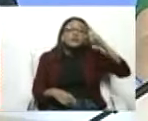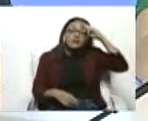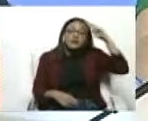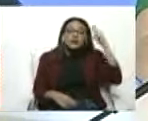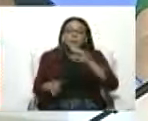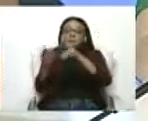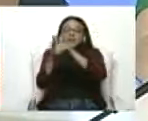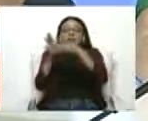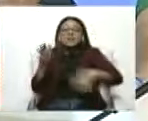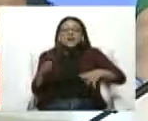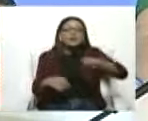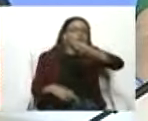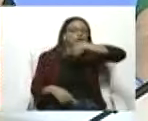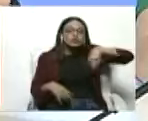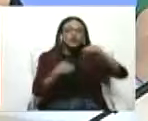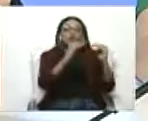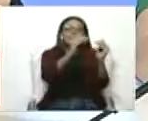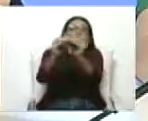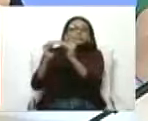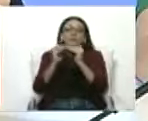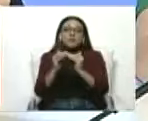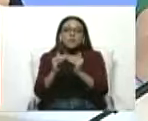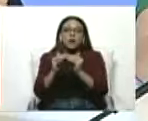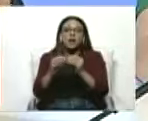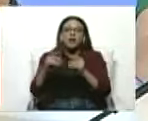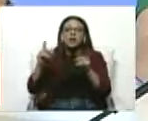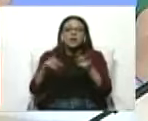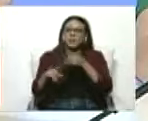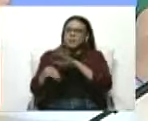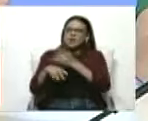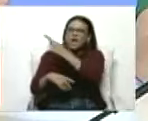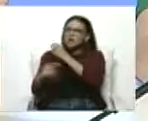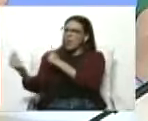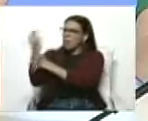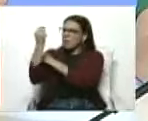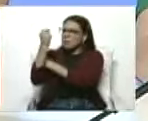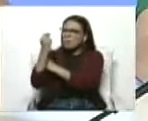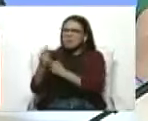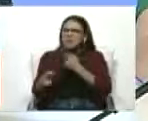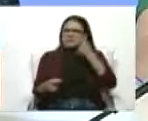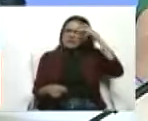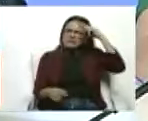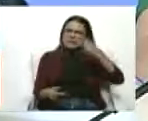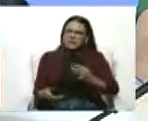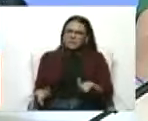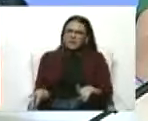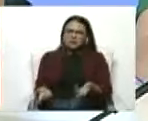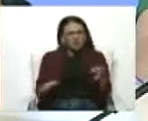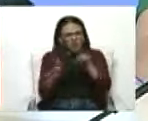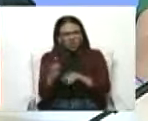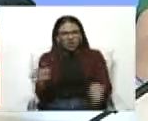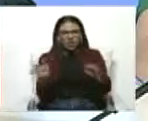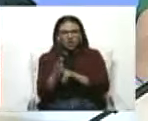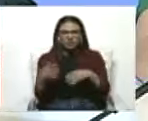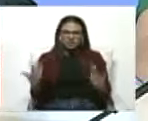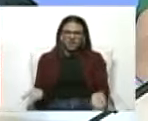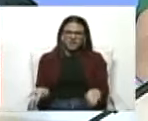¿Cómo ellos van a insultar a nuestra gente? Vamos a volver a eso, ¿en verdad? No, vale, es una página